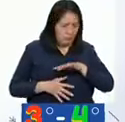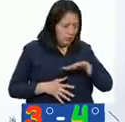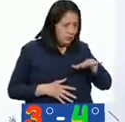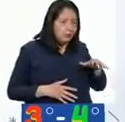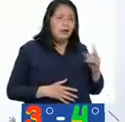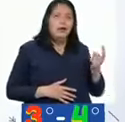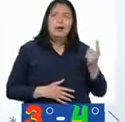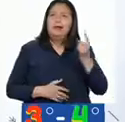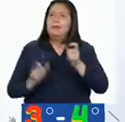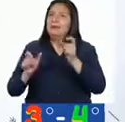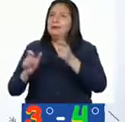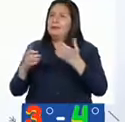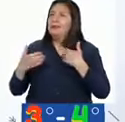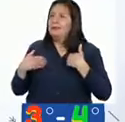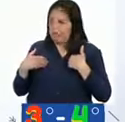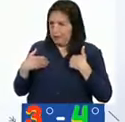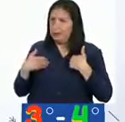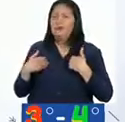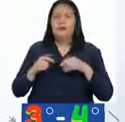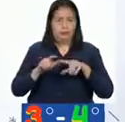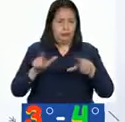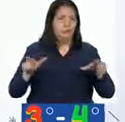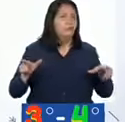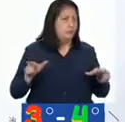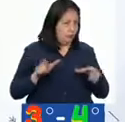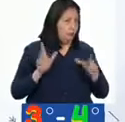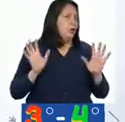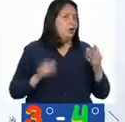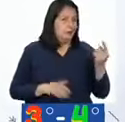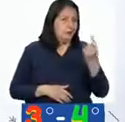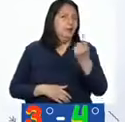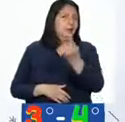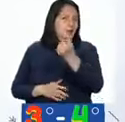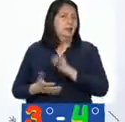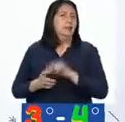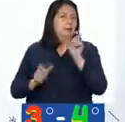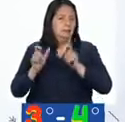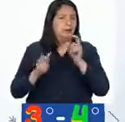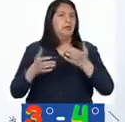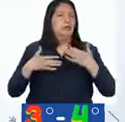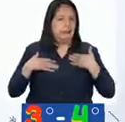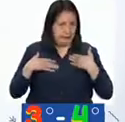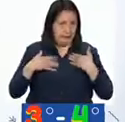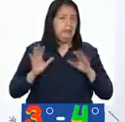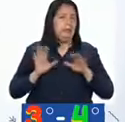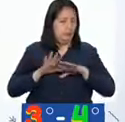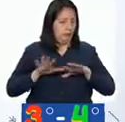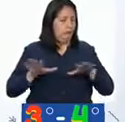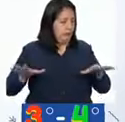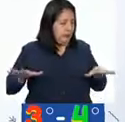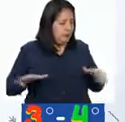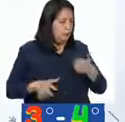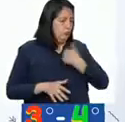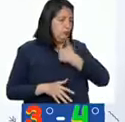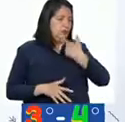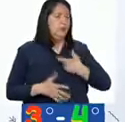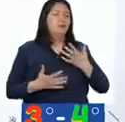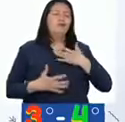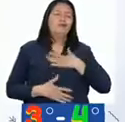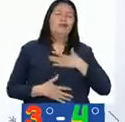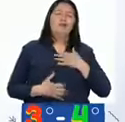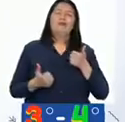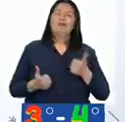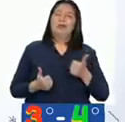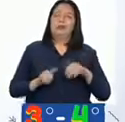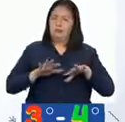cada persona tiene su espacio personal. Cada uno de nosotros tiene su espacio personal que nos hace sentir cómodos. Es